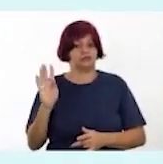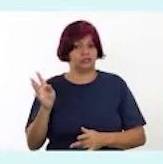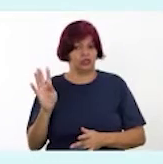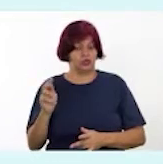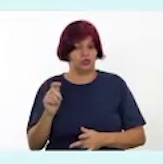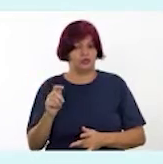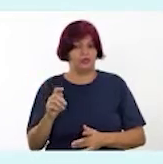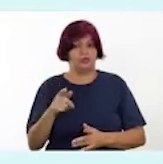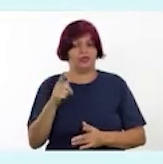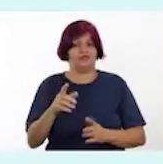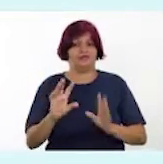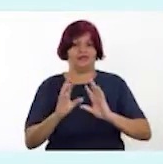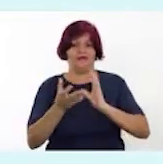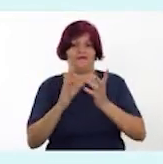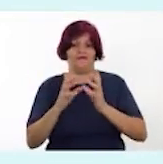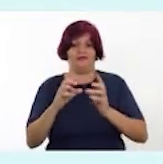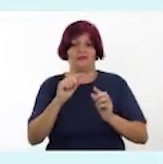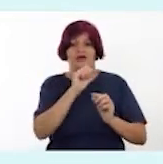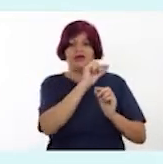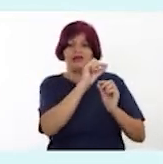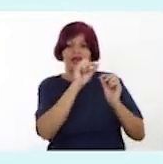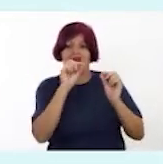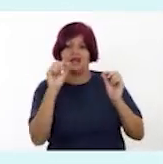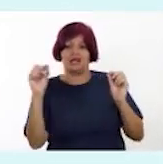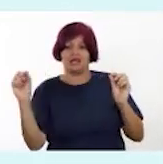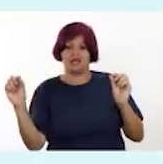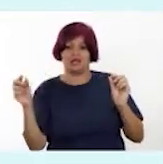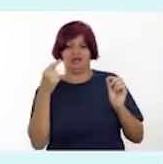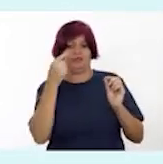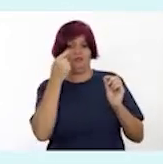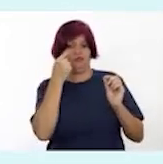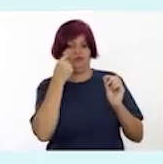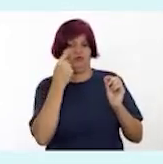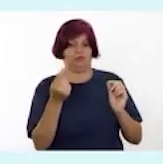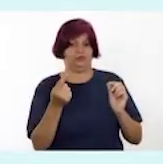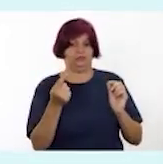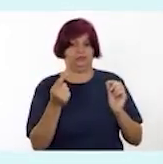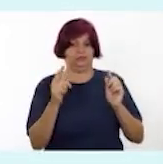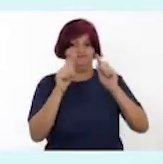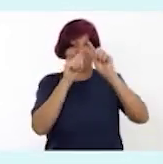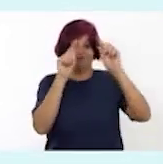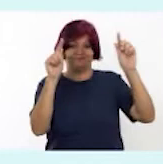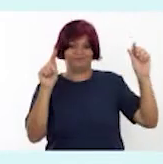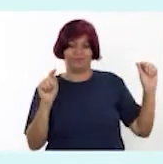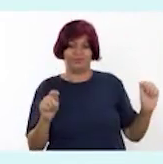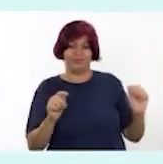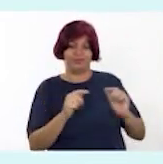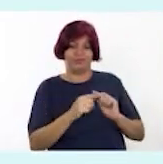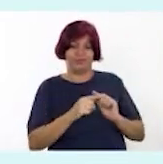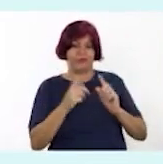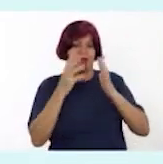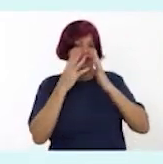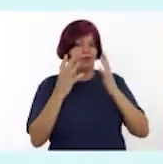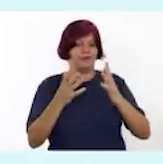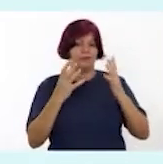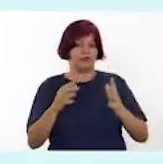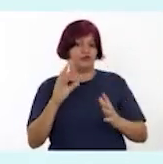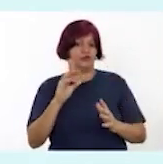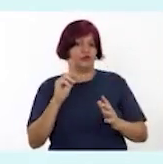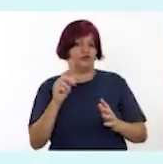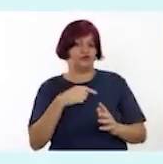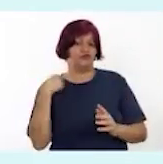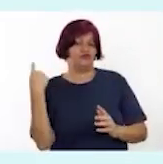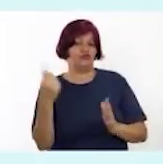lineal. Ahora yo quiero destacar algo. Observen que en el recuadro hay una cuestión muy importante que nos dice que si